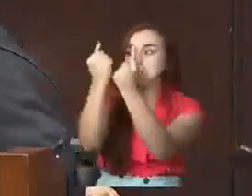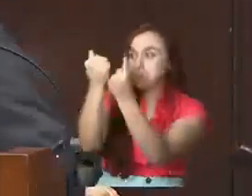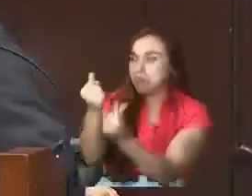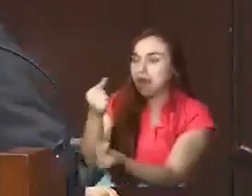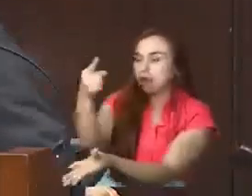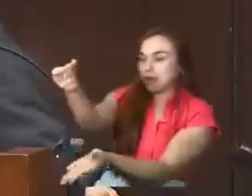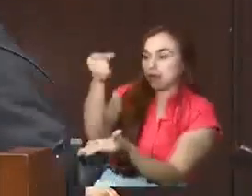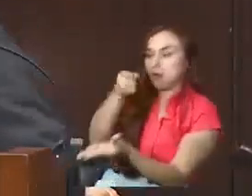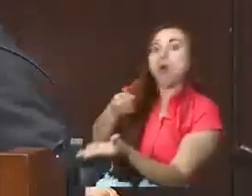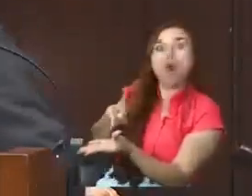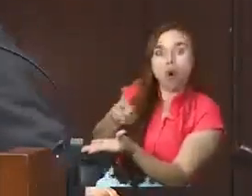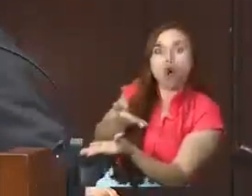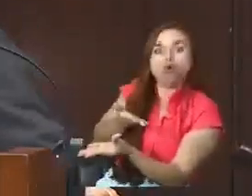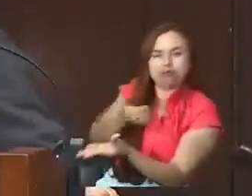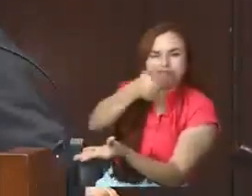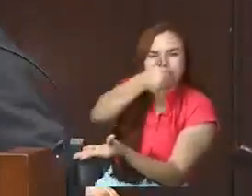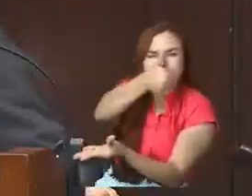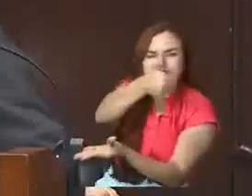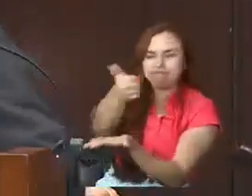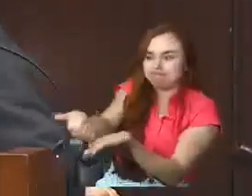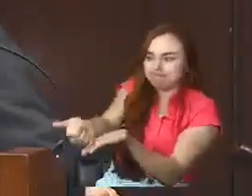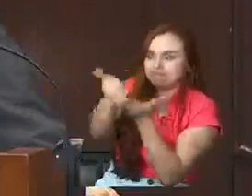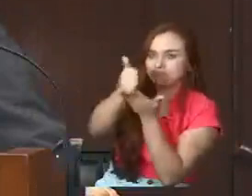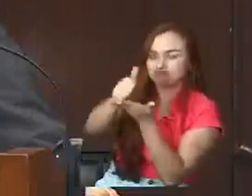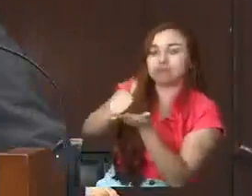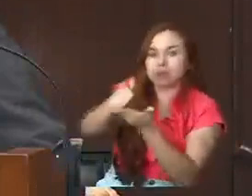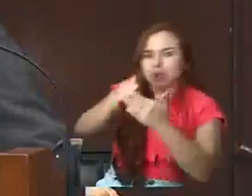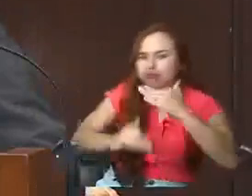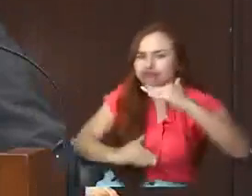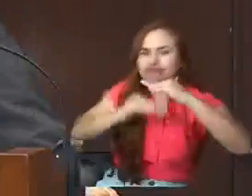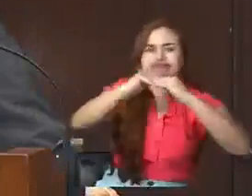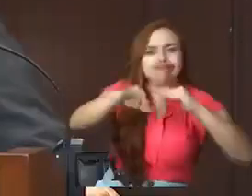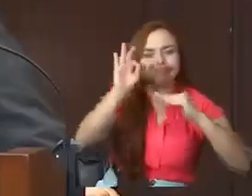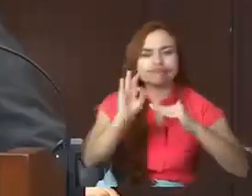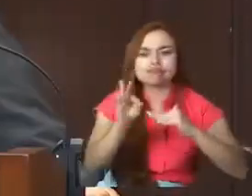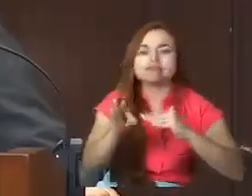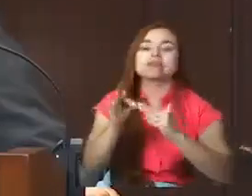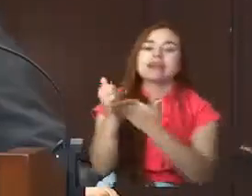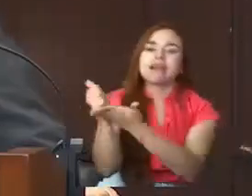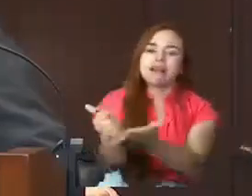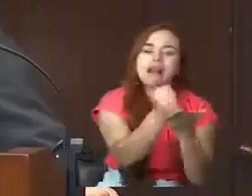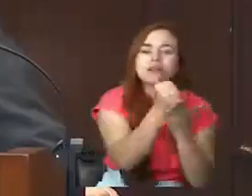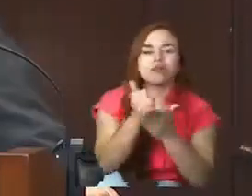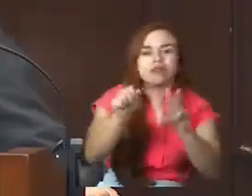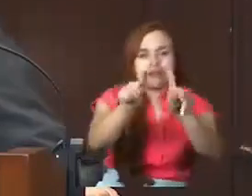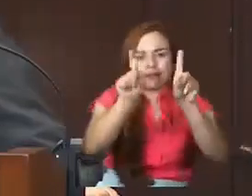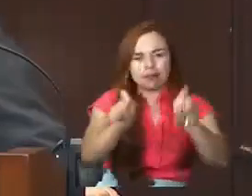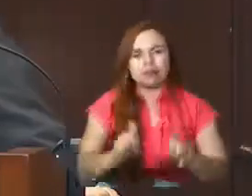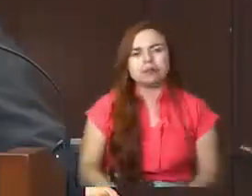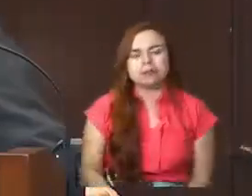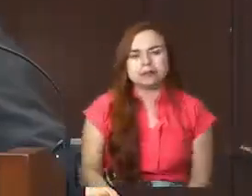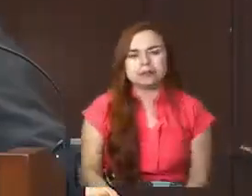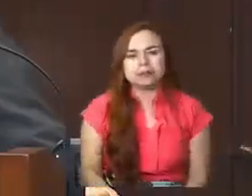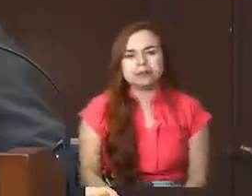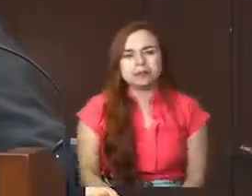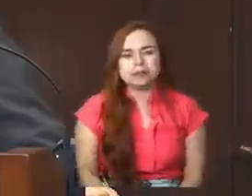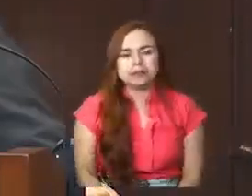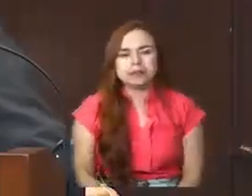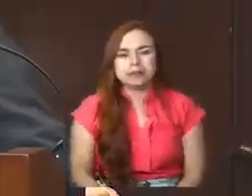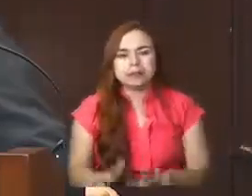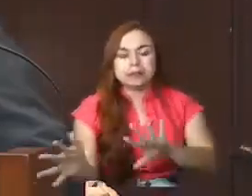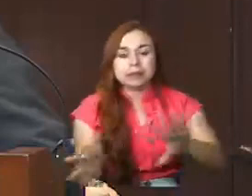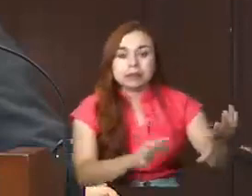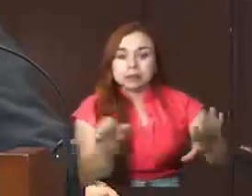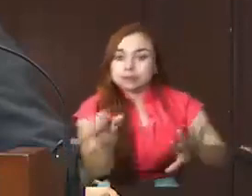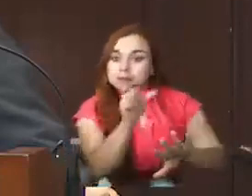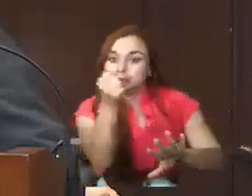e interesante en la región. Entre la de carácter económico, la Ley 334